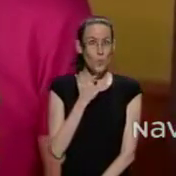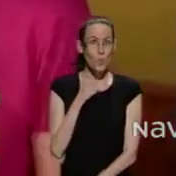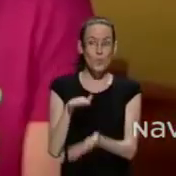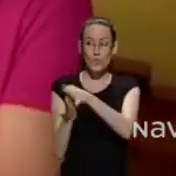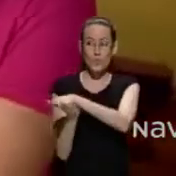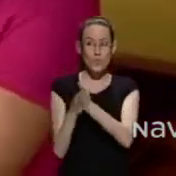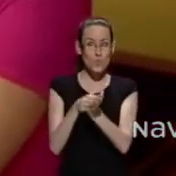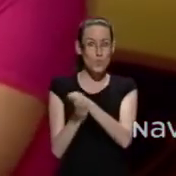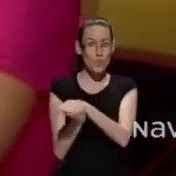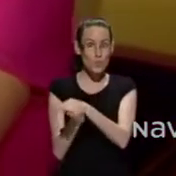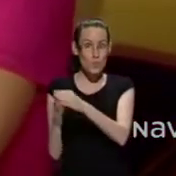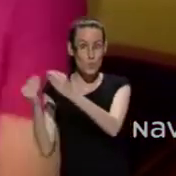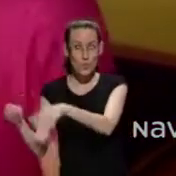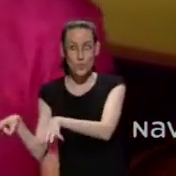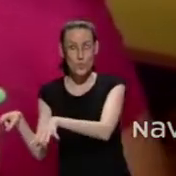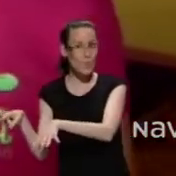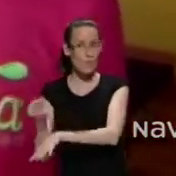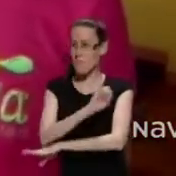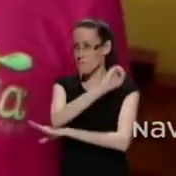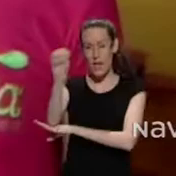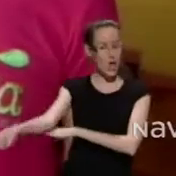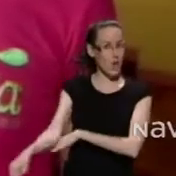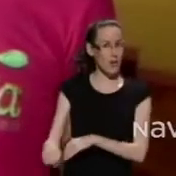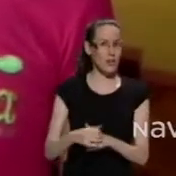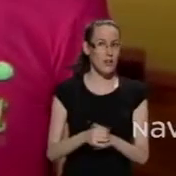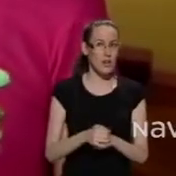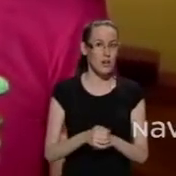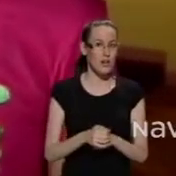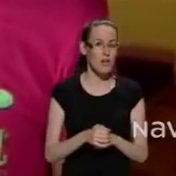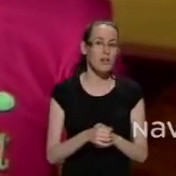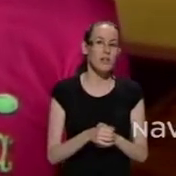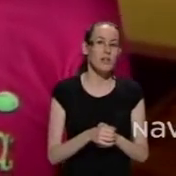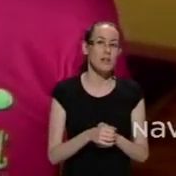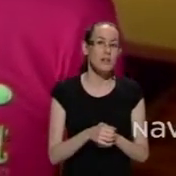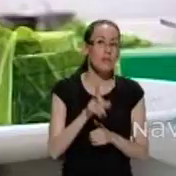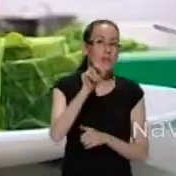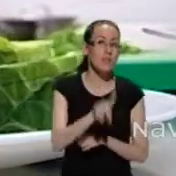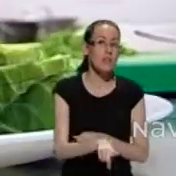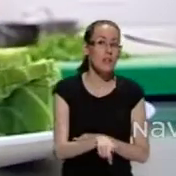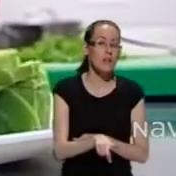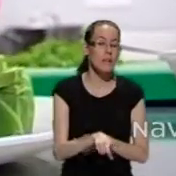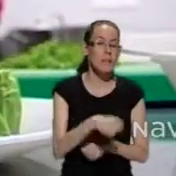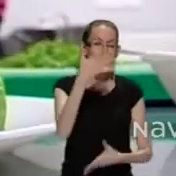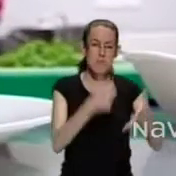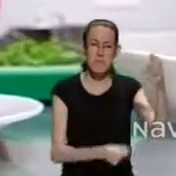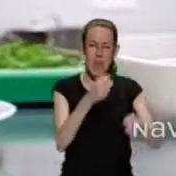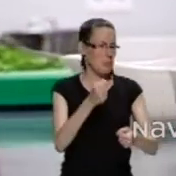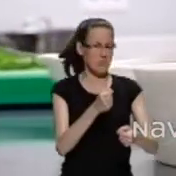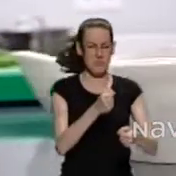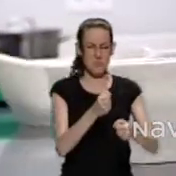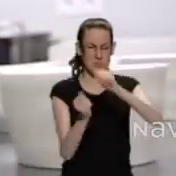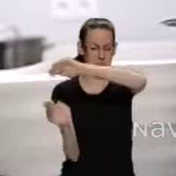huevo, pero aparte que queda igual. Luego, pues bueno, en vez de los lácteos utilizamos